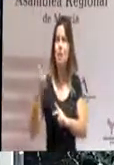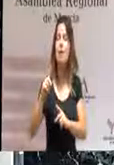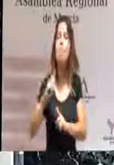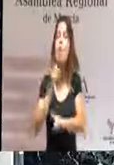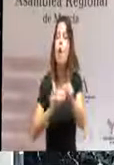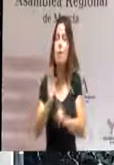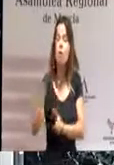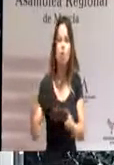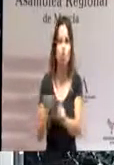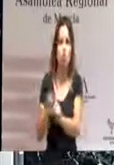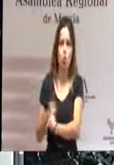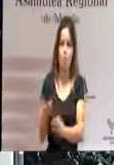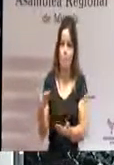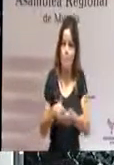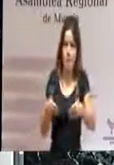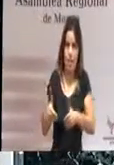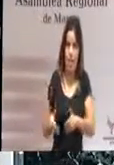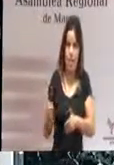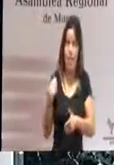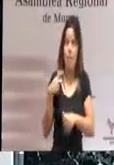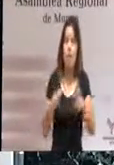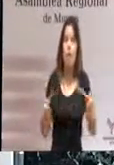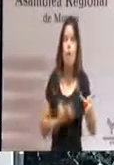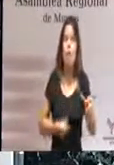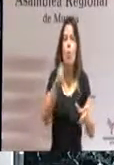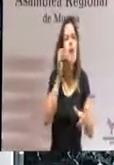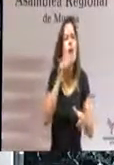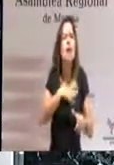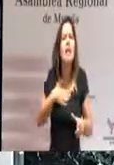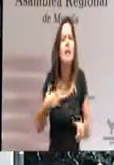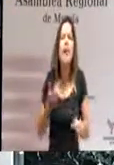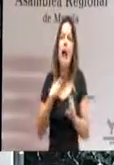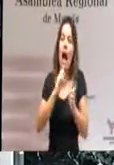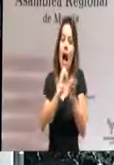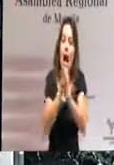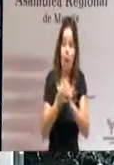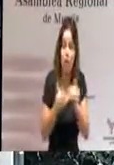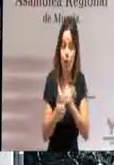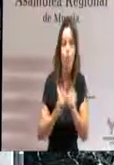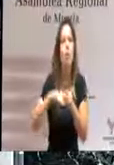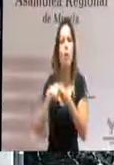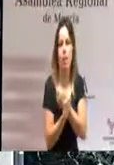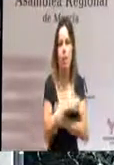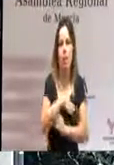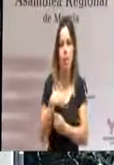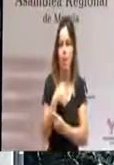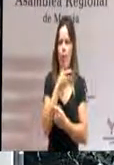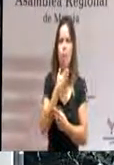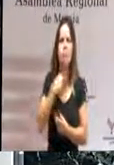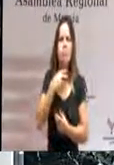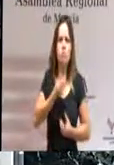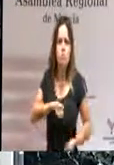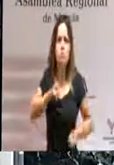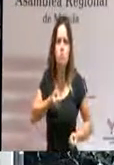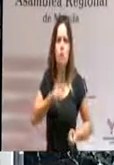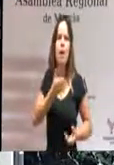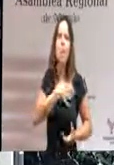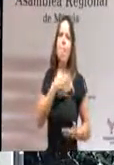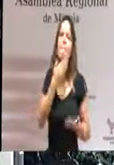a sus problemas. Los murcianos querían ser partícipes del cambio que se avecinaba. Alzaban la voz,